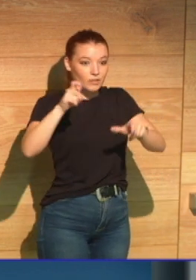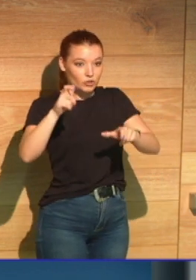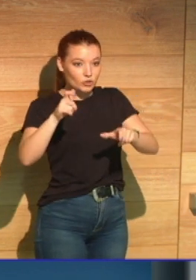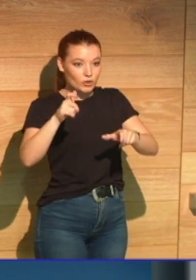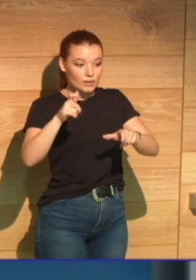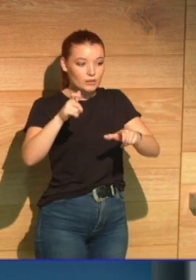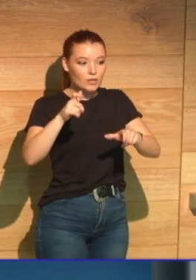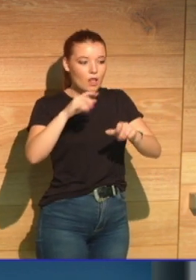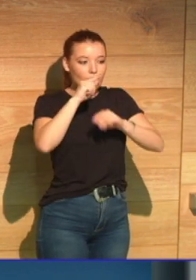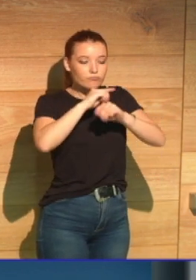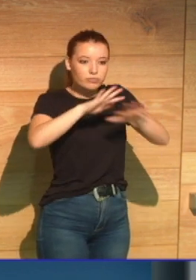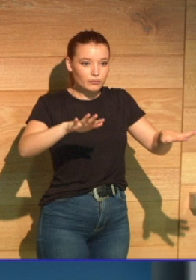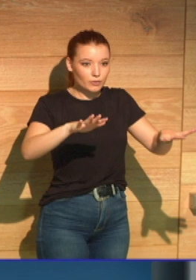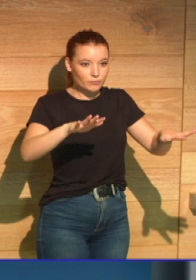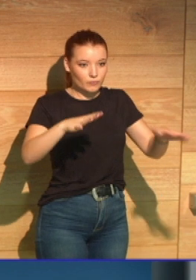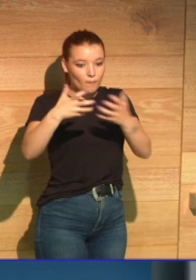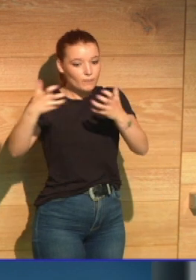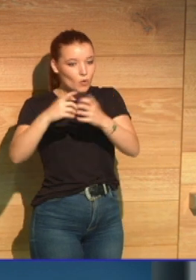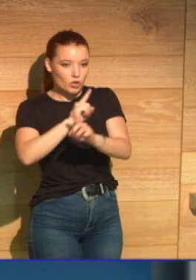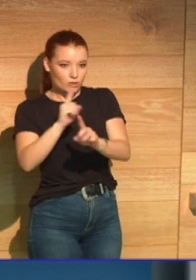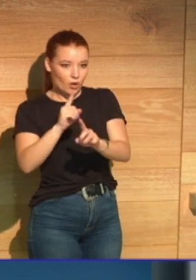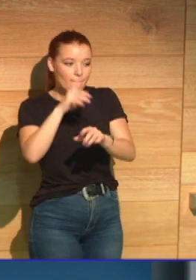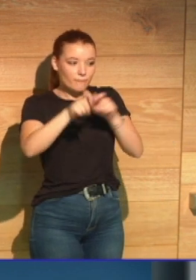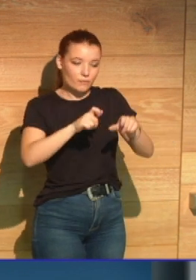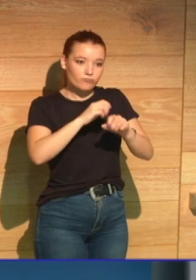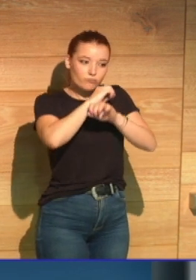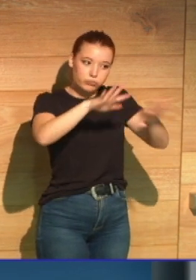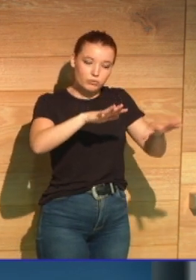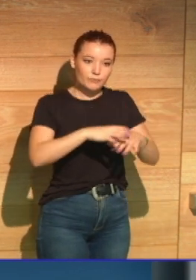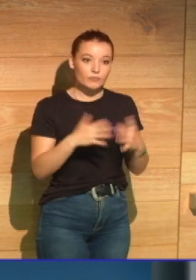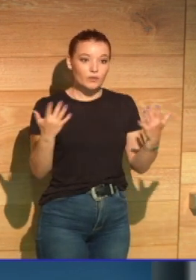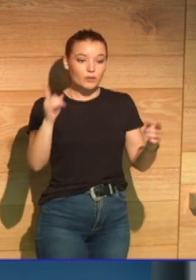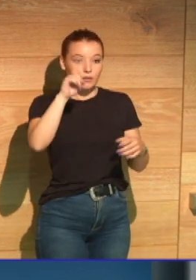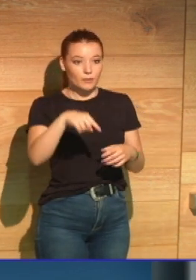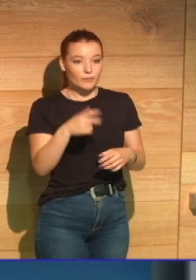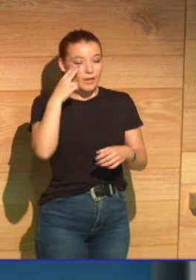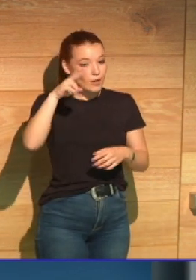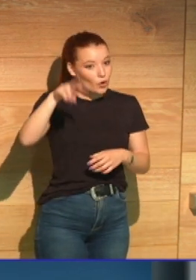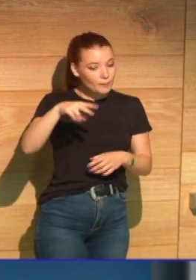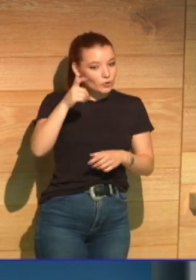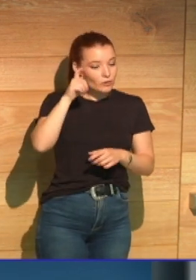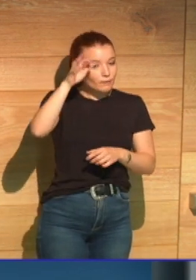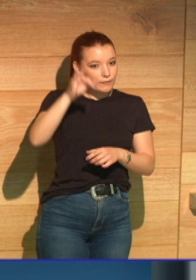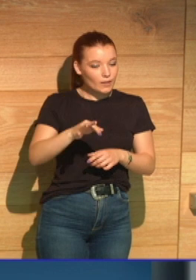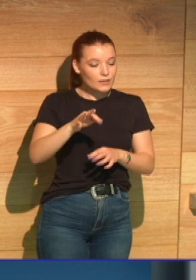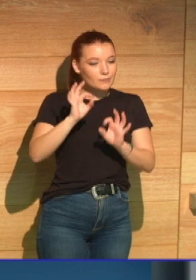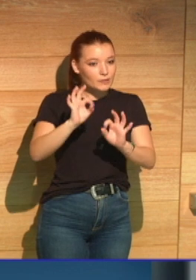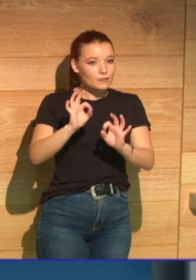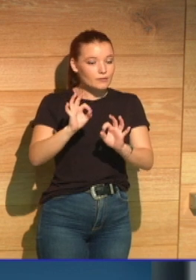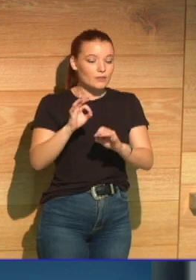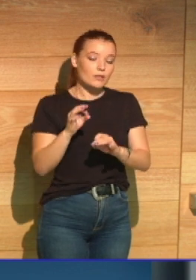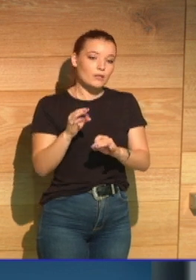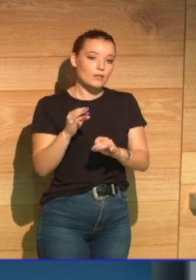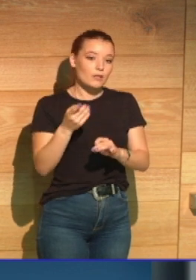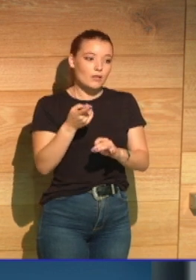bots quienes la difunden. El reconocimiento de esta verdad en el MIT llevó